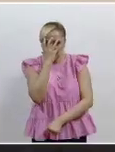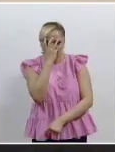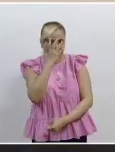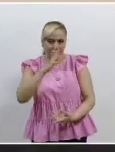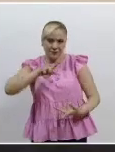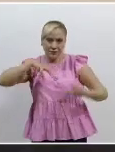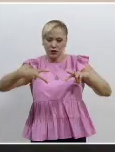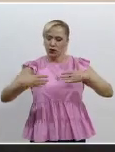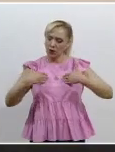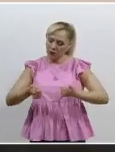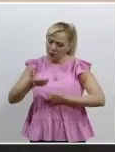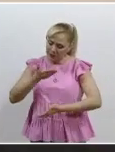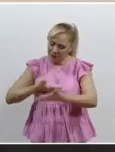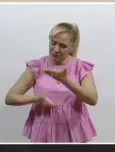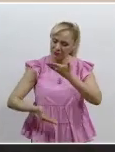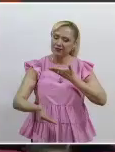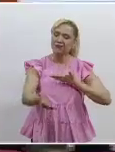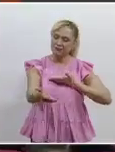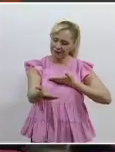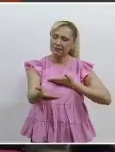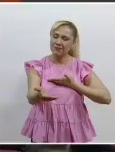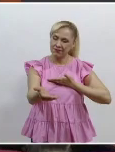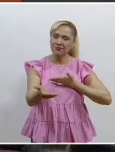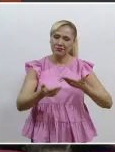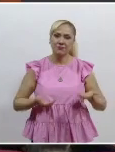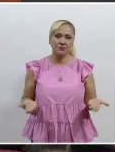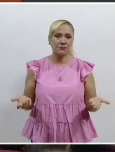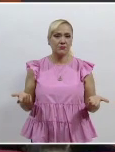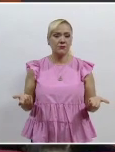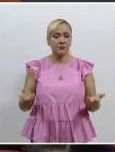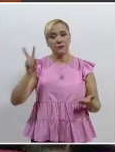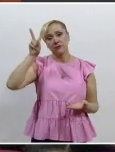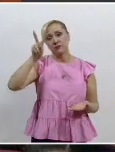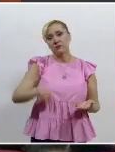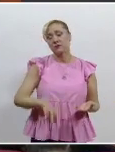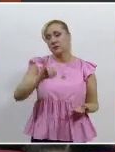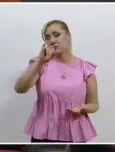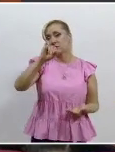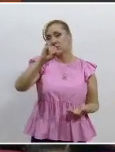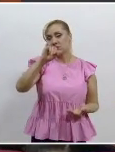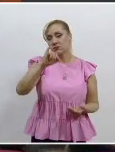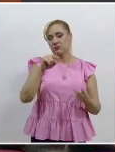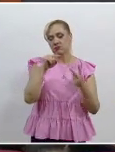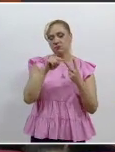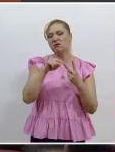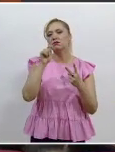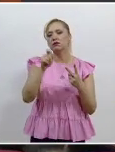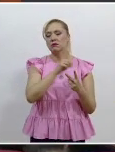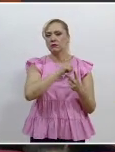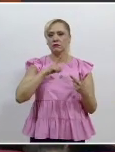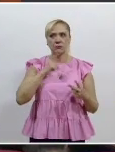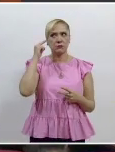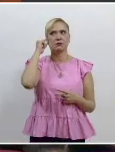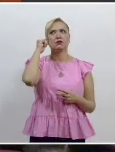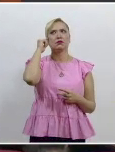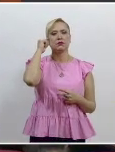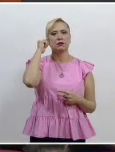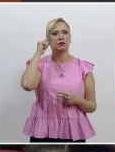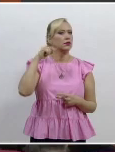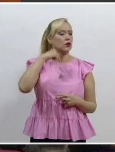a la comprensión y la empatía. Y sí tiene un efecto secundario y hay que estar consciente de ello.